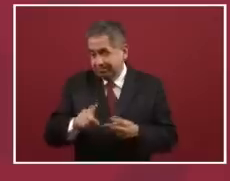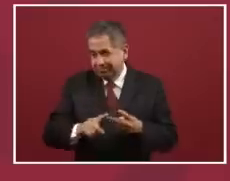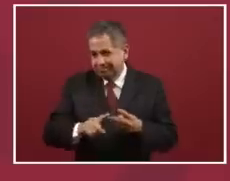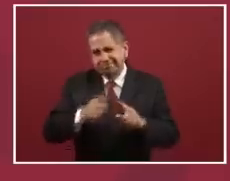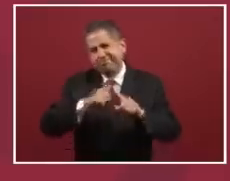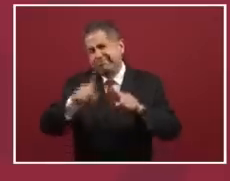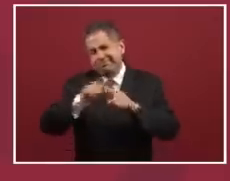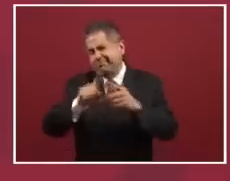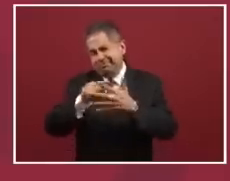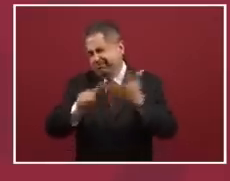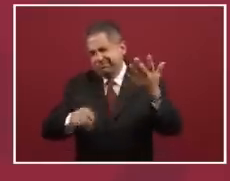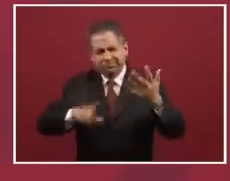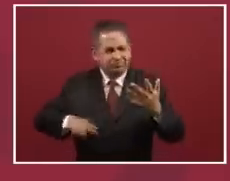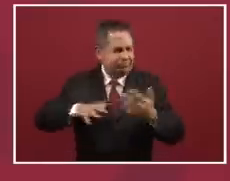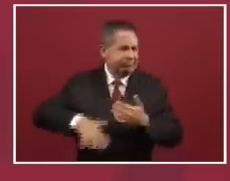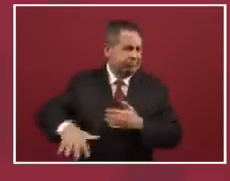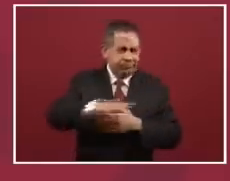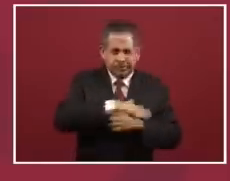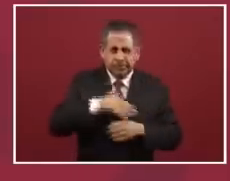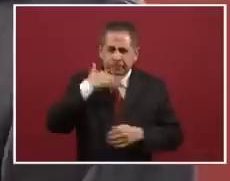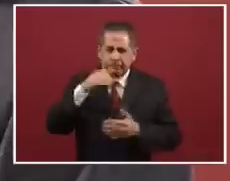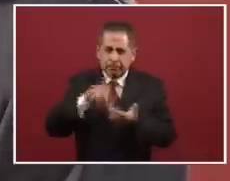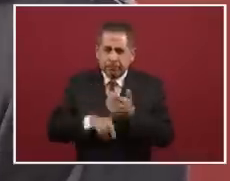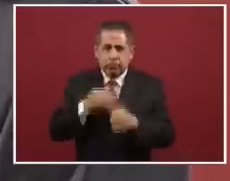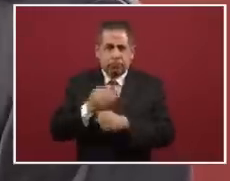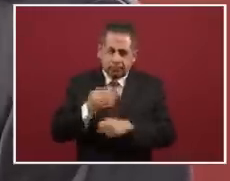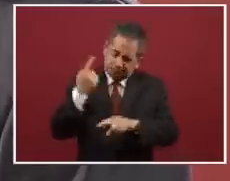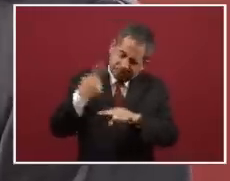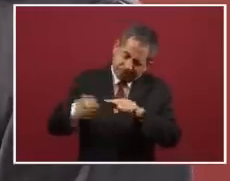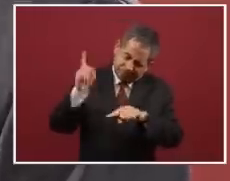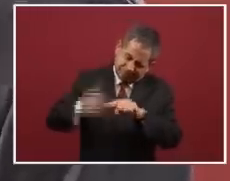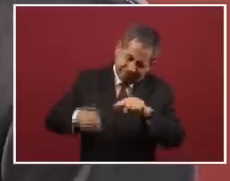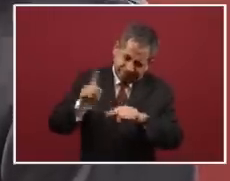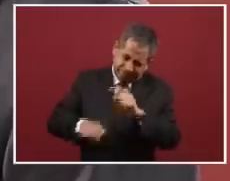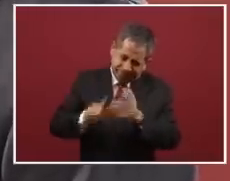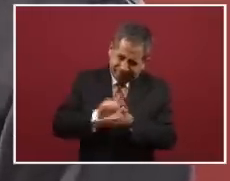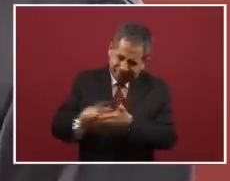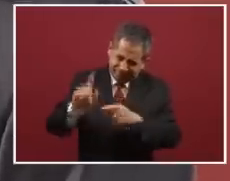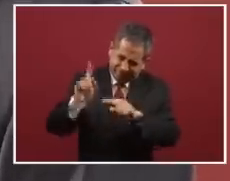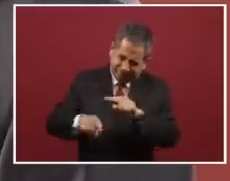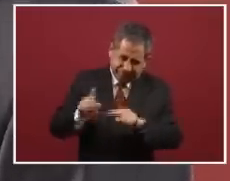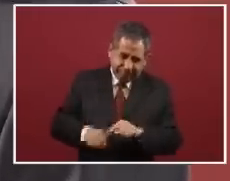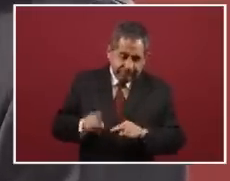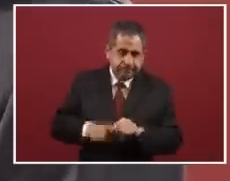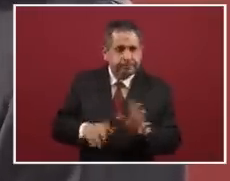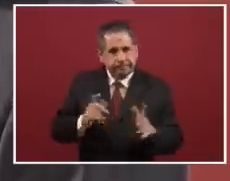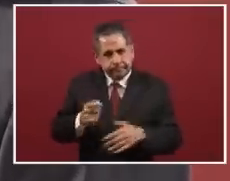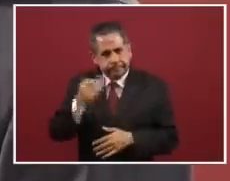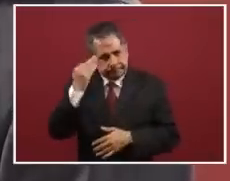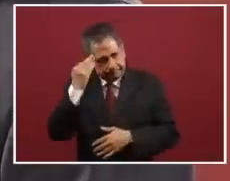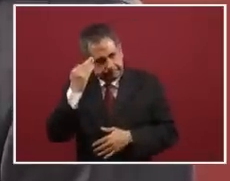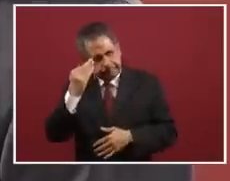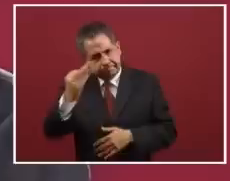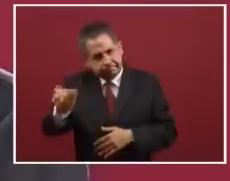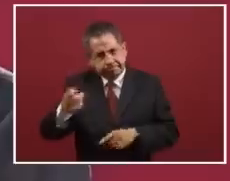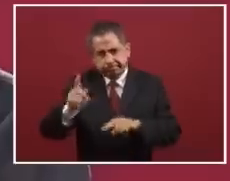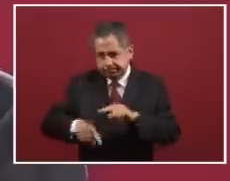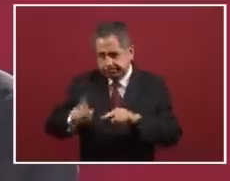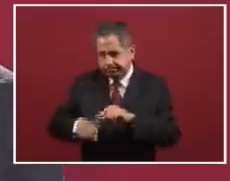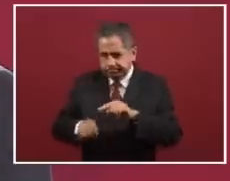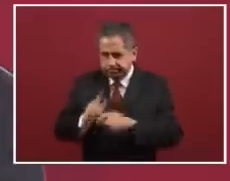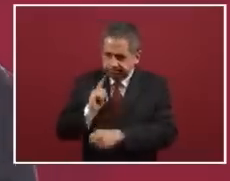todo el gobierno. Entonces, estamos limpiando y esa labor lleva tiempo, pero